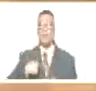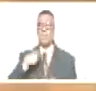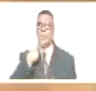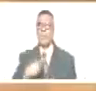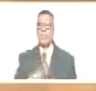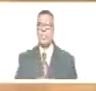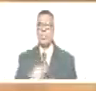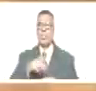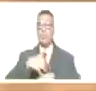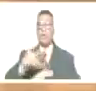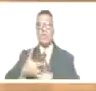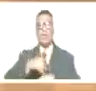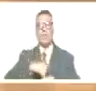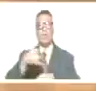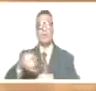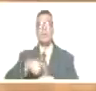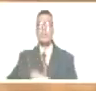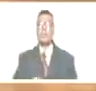caiga,